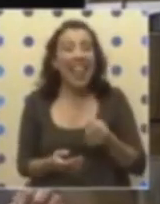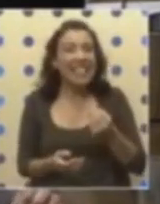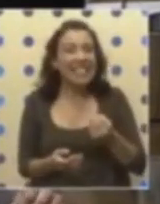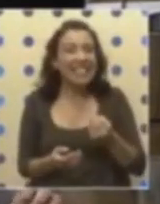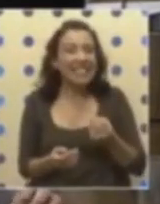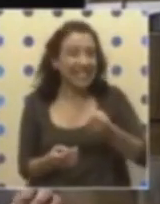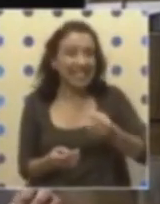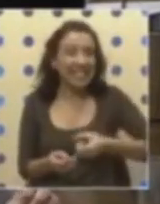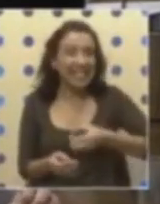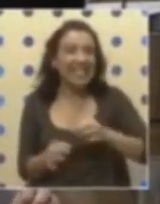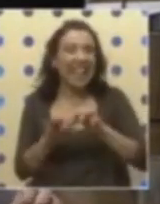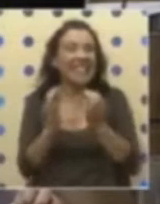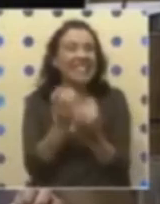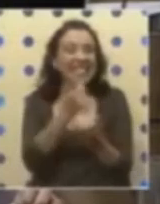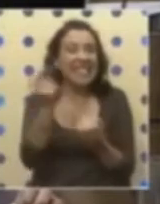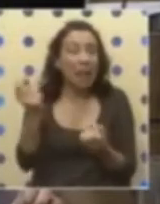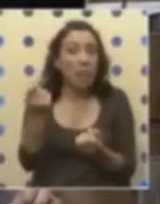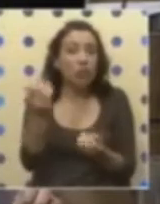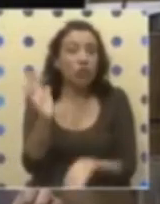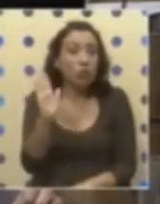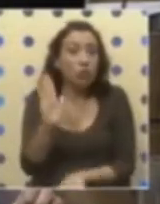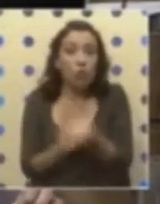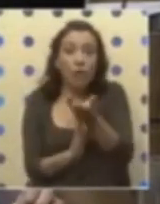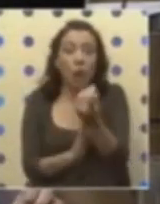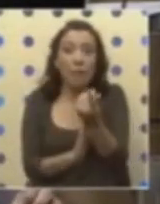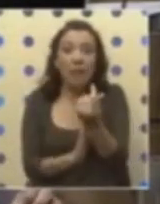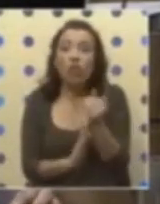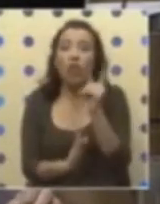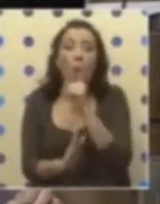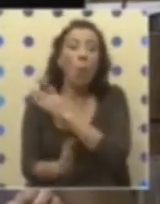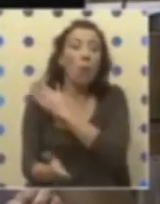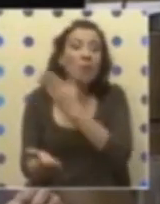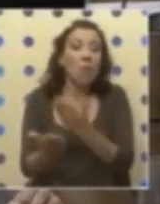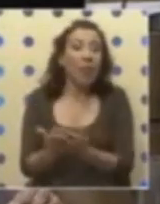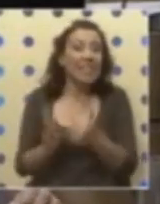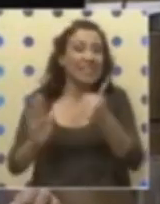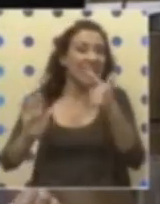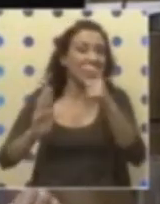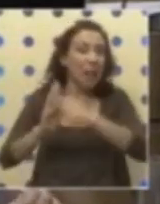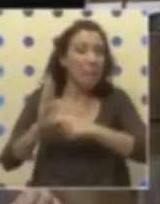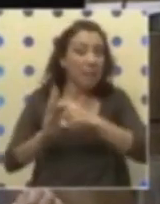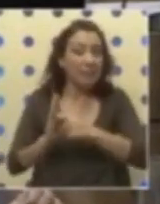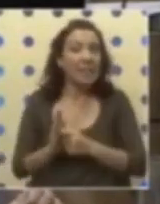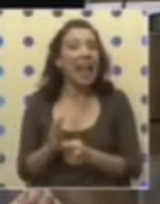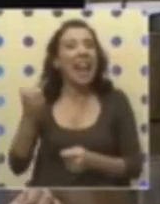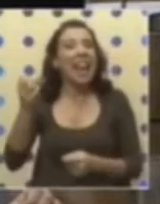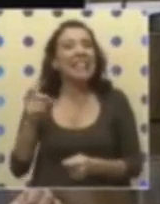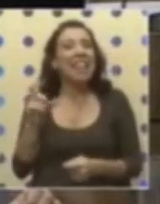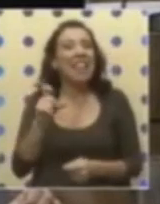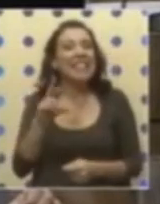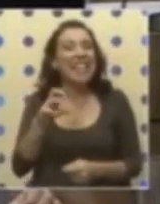se trata de un alza de un 100% en el precio de los últimos 6 a 7 meses. En el caso de leche